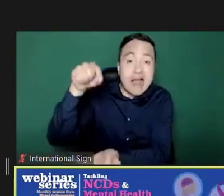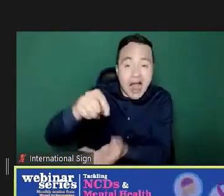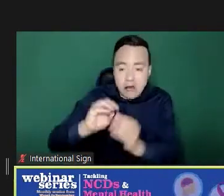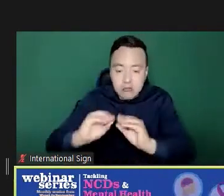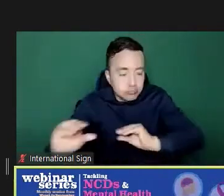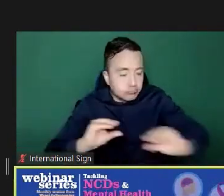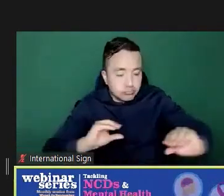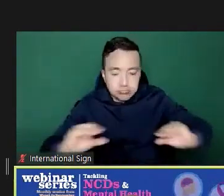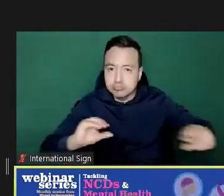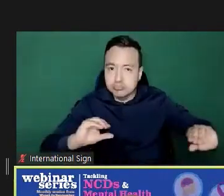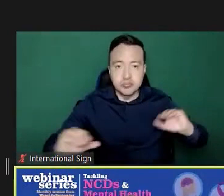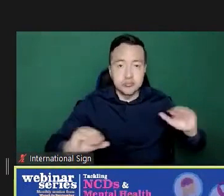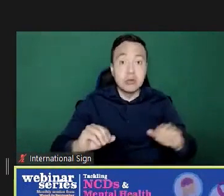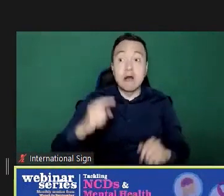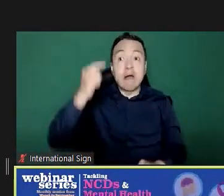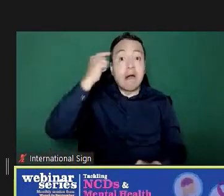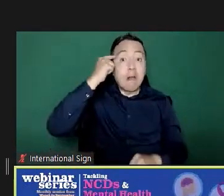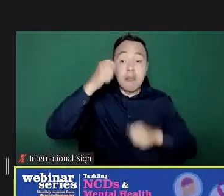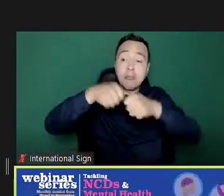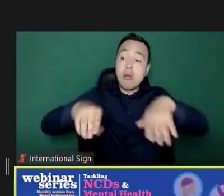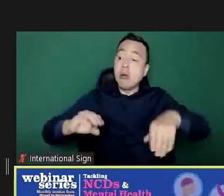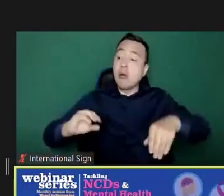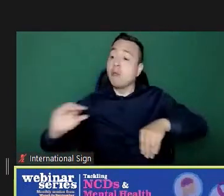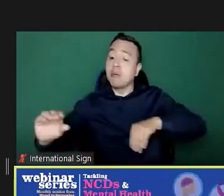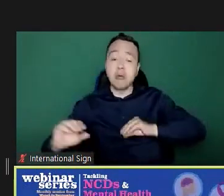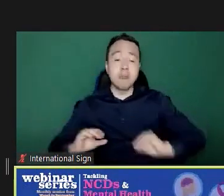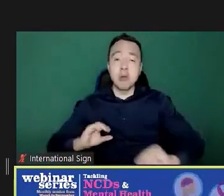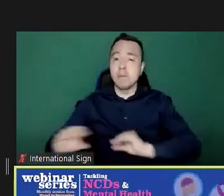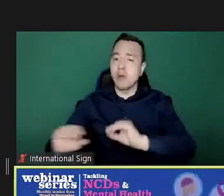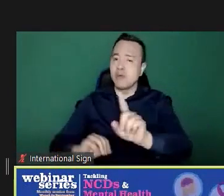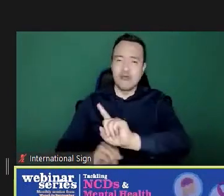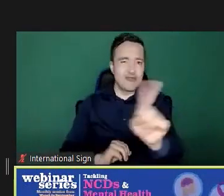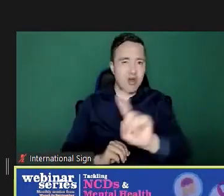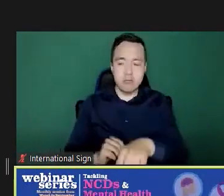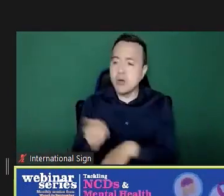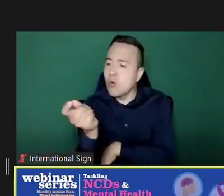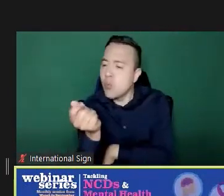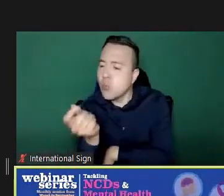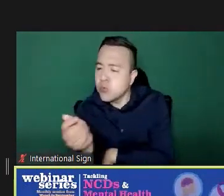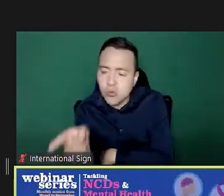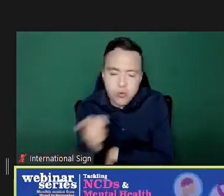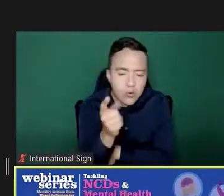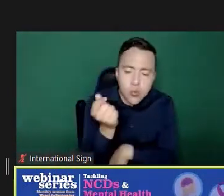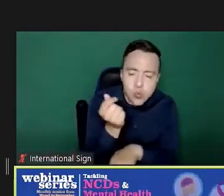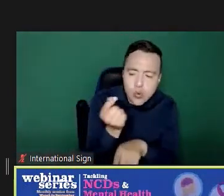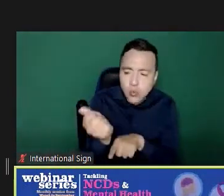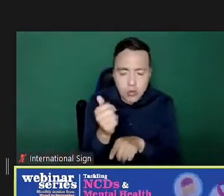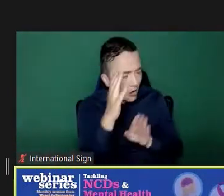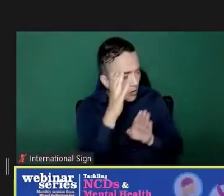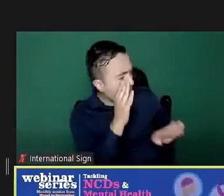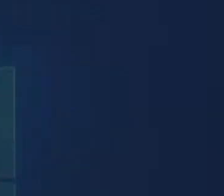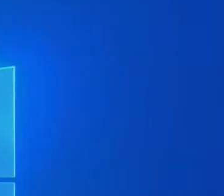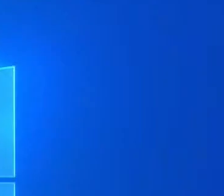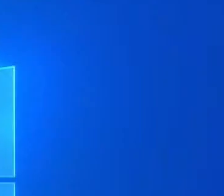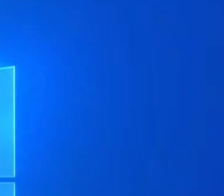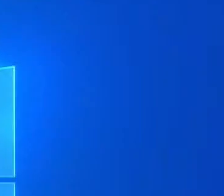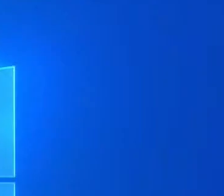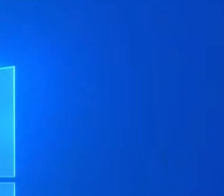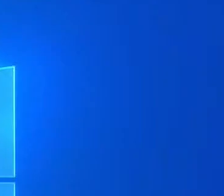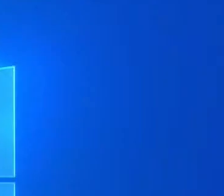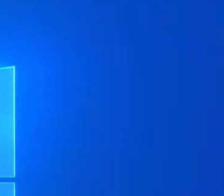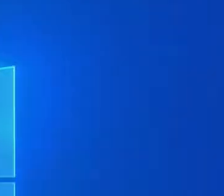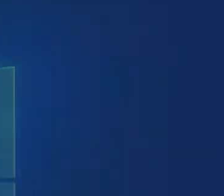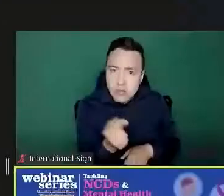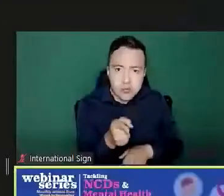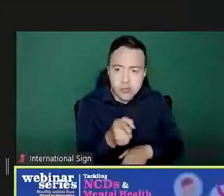deben establecerse en base a costo y deben financiarse. Debe haber integración de recursos y presupuestos asociados a los programas de NT